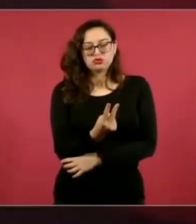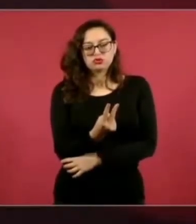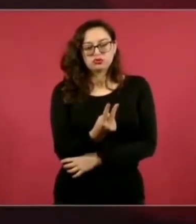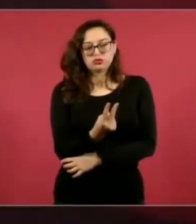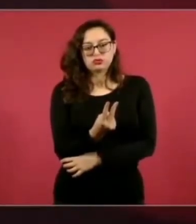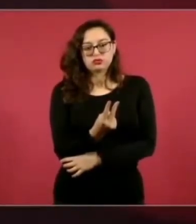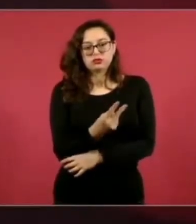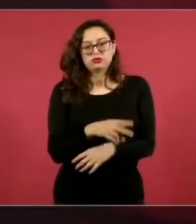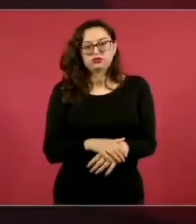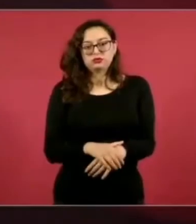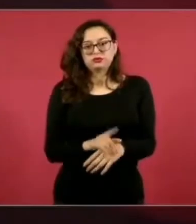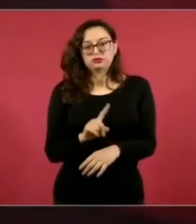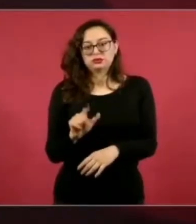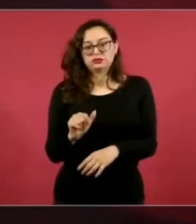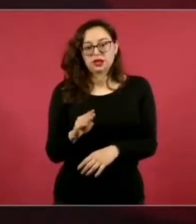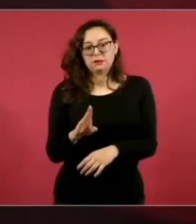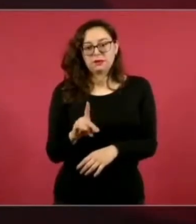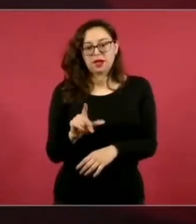Zambada.